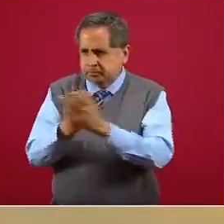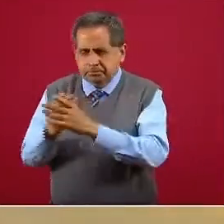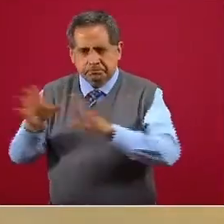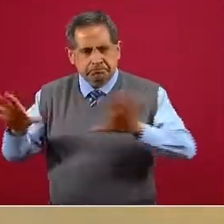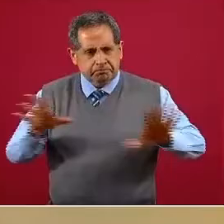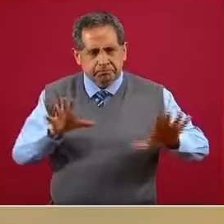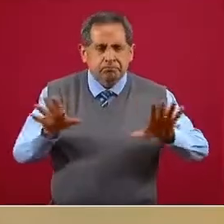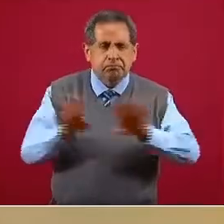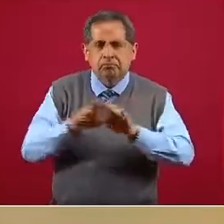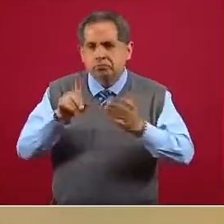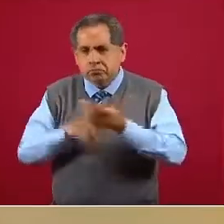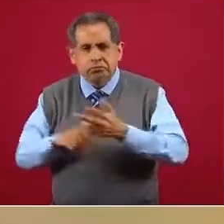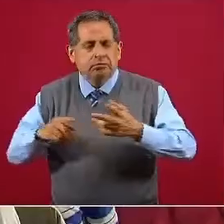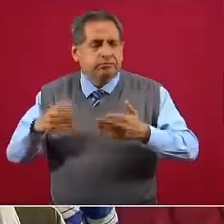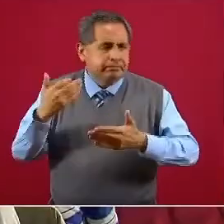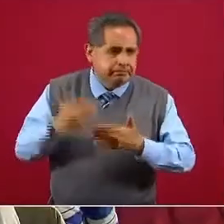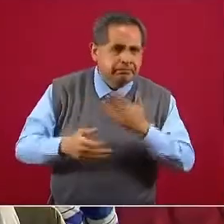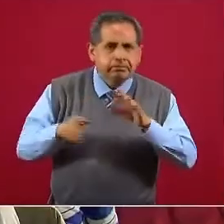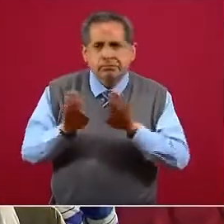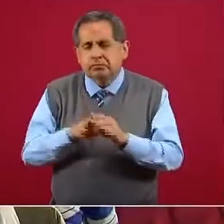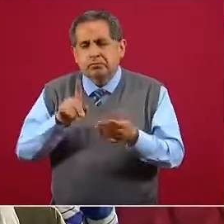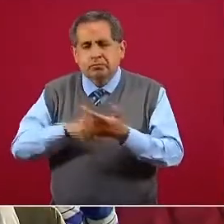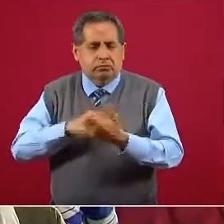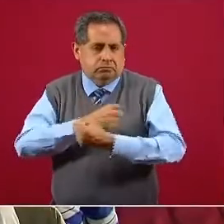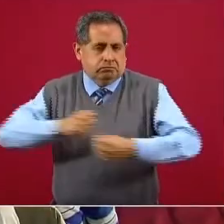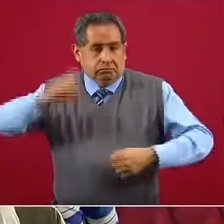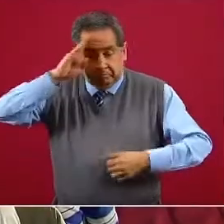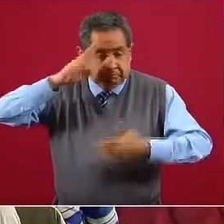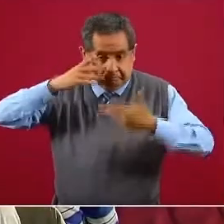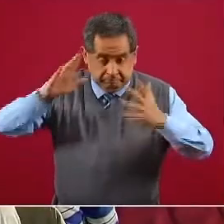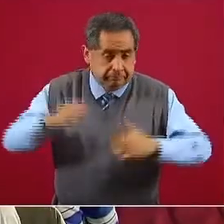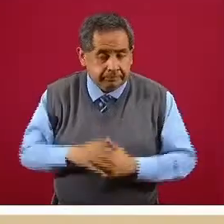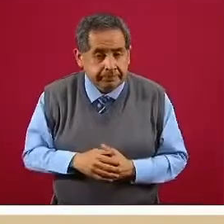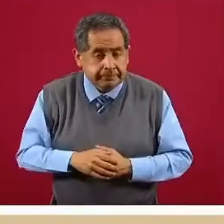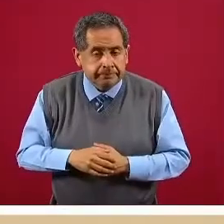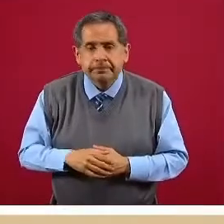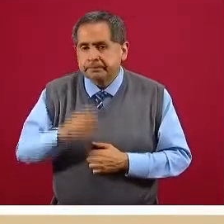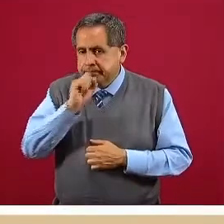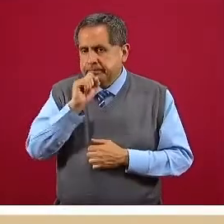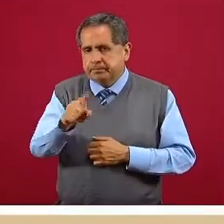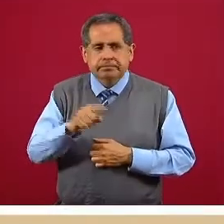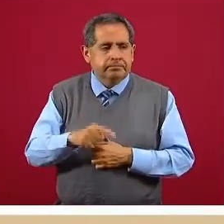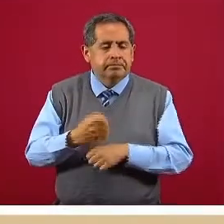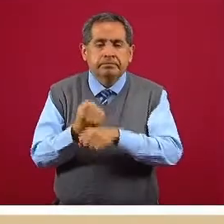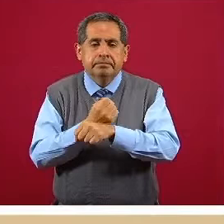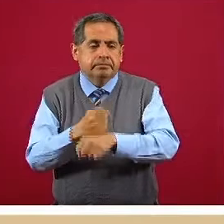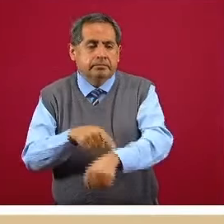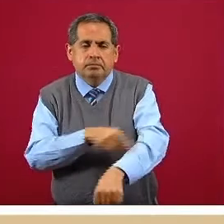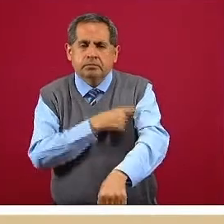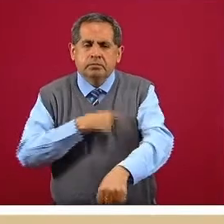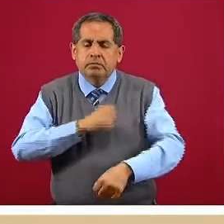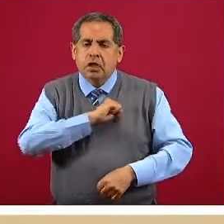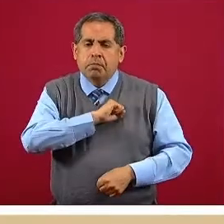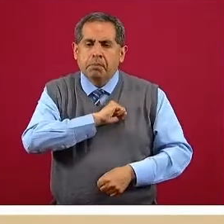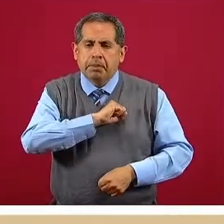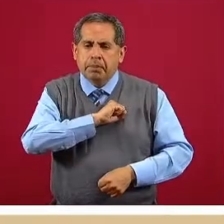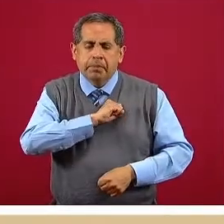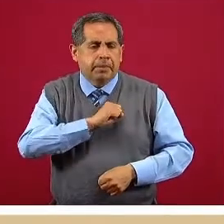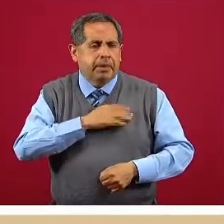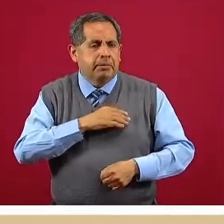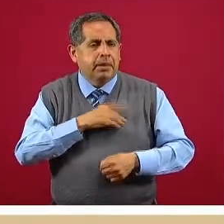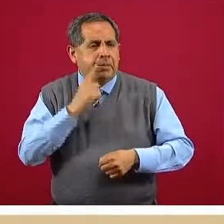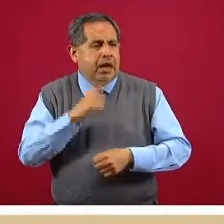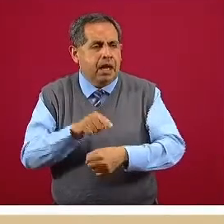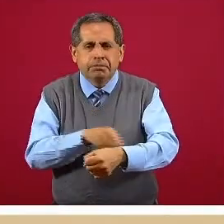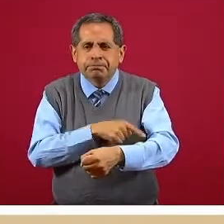normal, desnutridos, con sobrepeso u obesidad. Vamos a evaluar la tensión arterial en adultos para ver